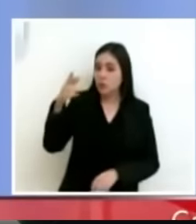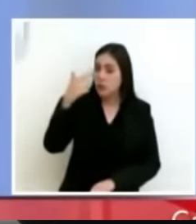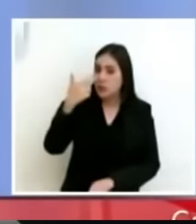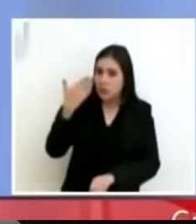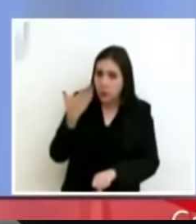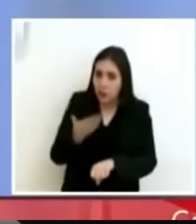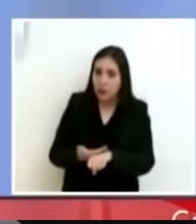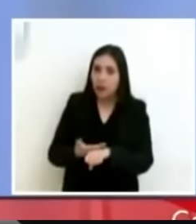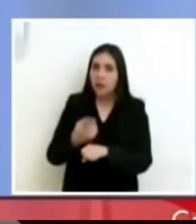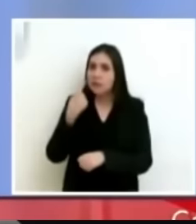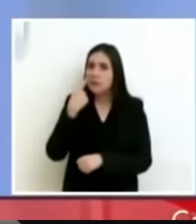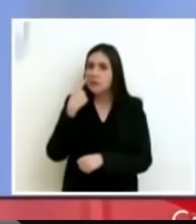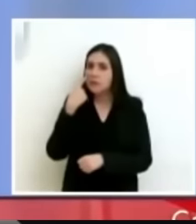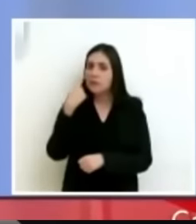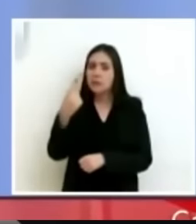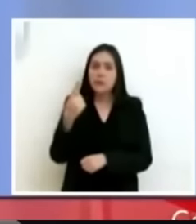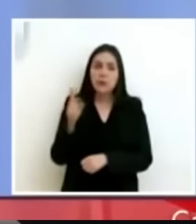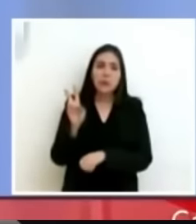todos los senadores.